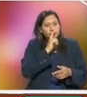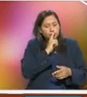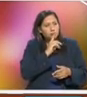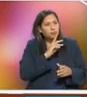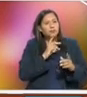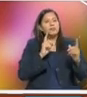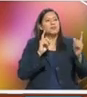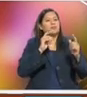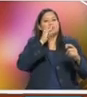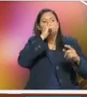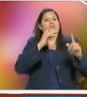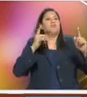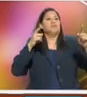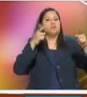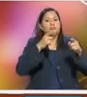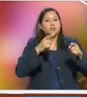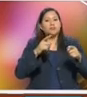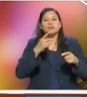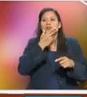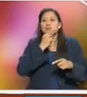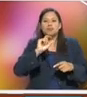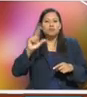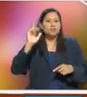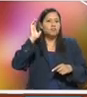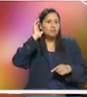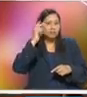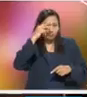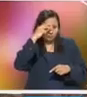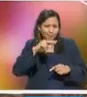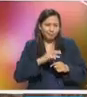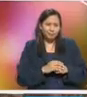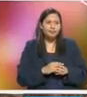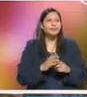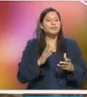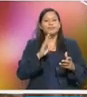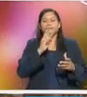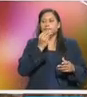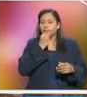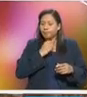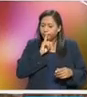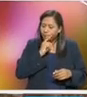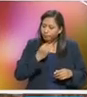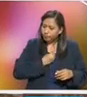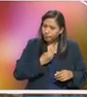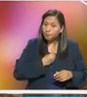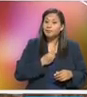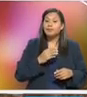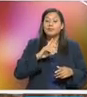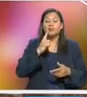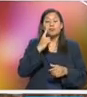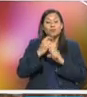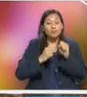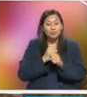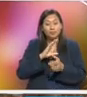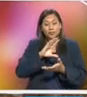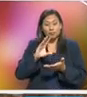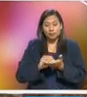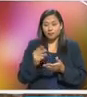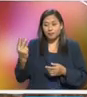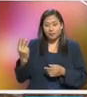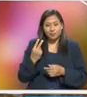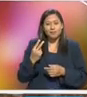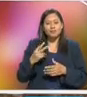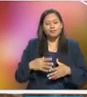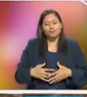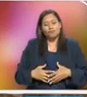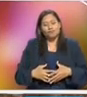reclamó. El artista era bien popular en México. Al año de la boda, doña Clarisa dio a luz a un